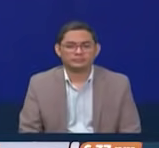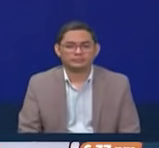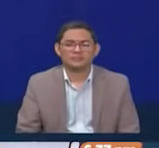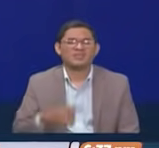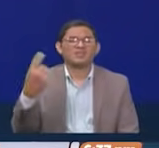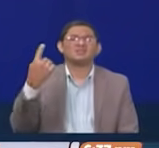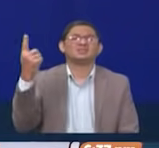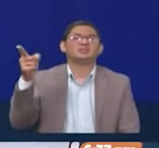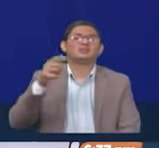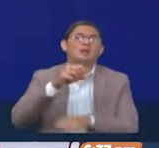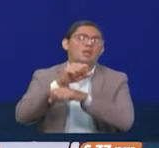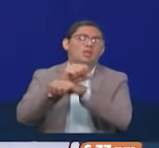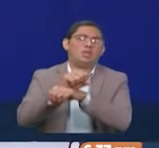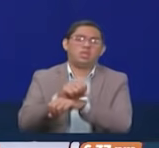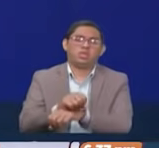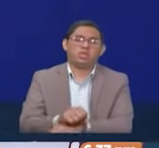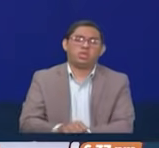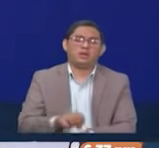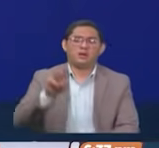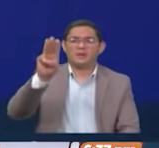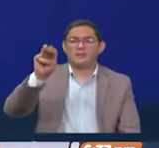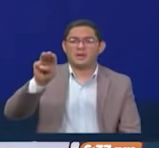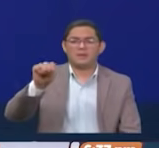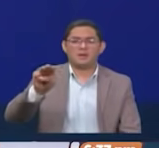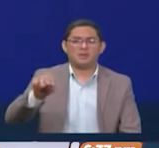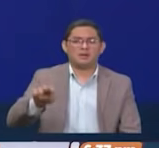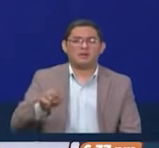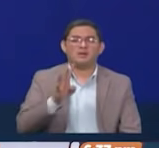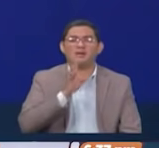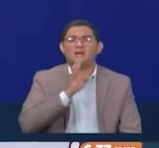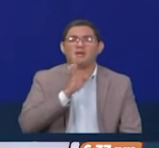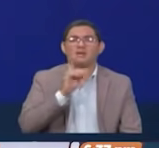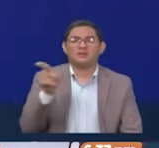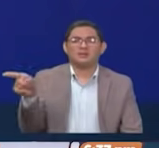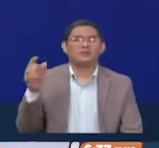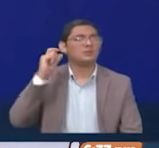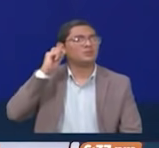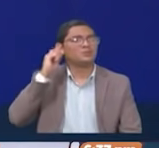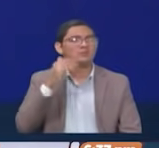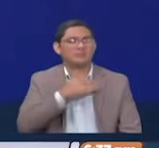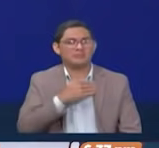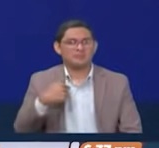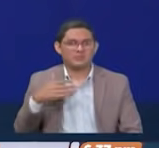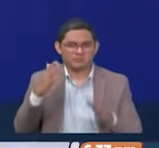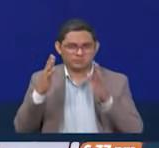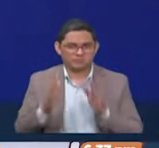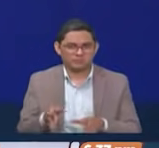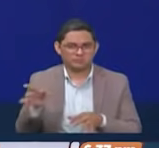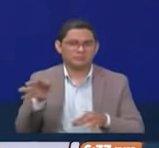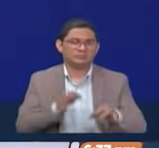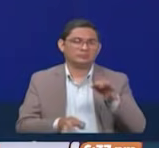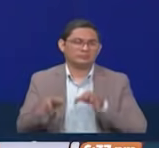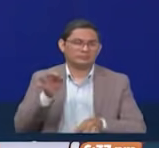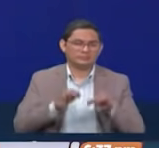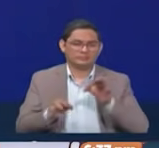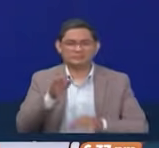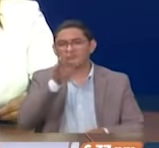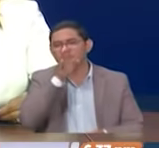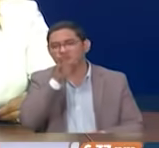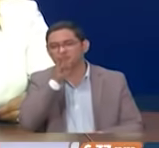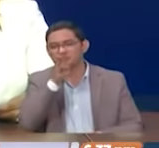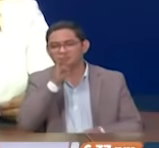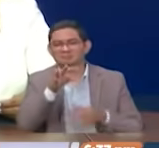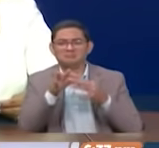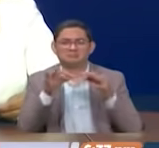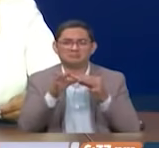queremos verle la palabra a la ministra consejera e ir a ruiz quien nos dará el informe